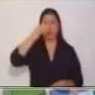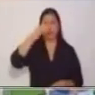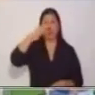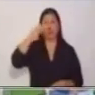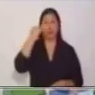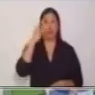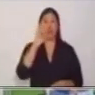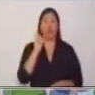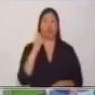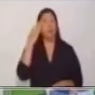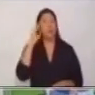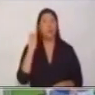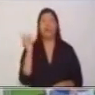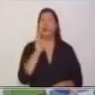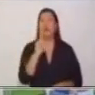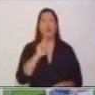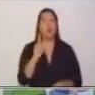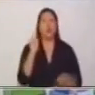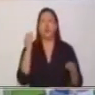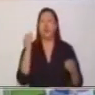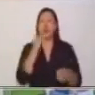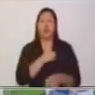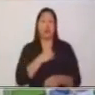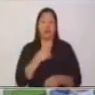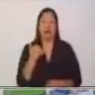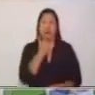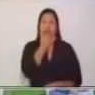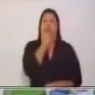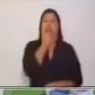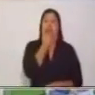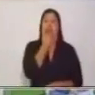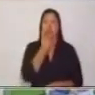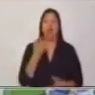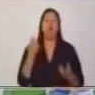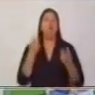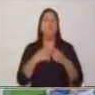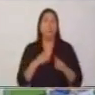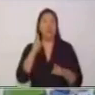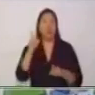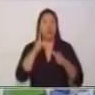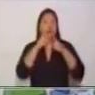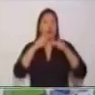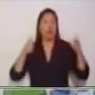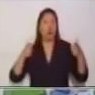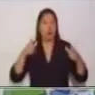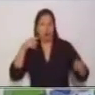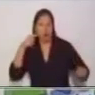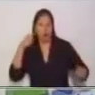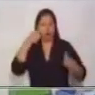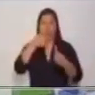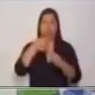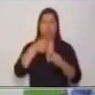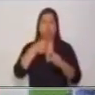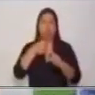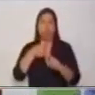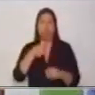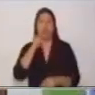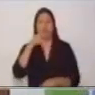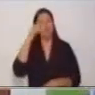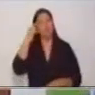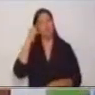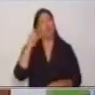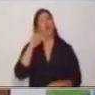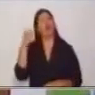utilizar ambigüedades en el lenguaje. Es un lenguaje directo. Piensa en algún otro ejemplo de un